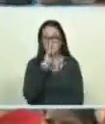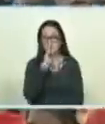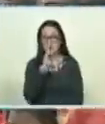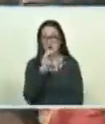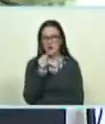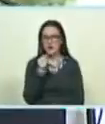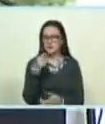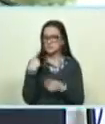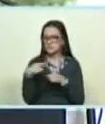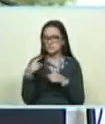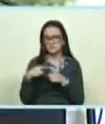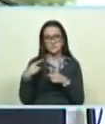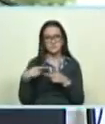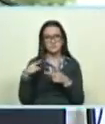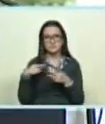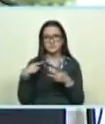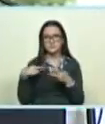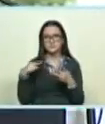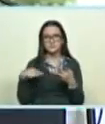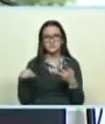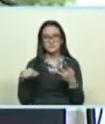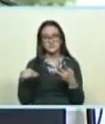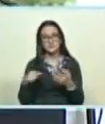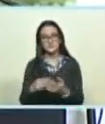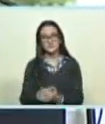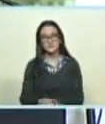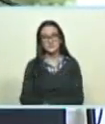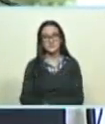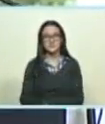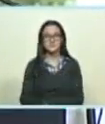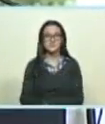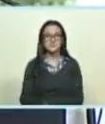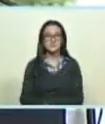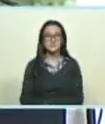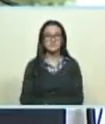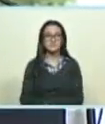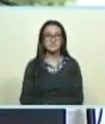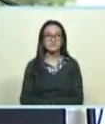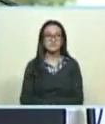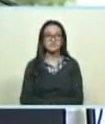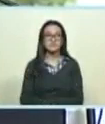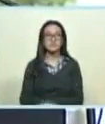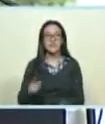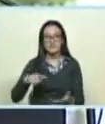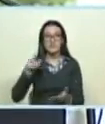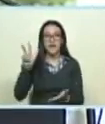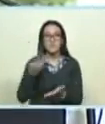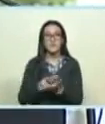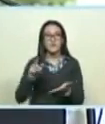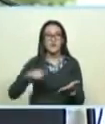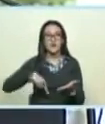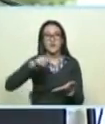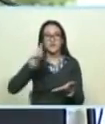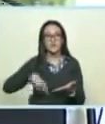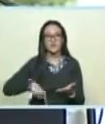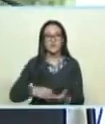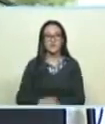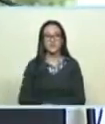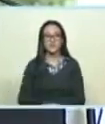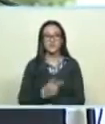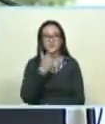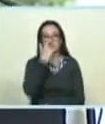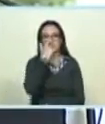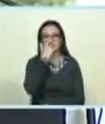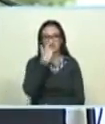becas, etcétera, etcétera, etcétera. Ha aprobado el carnet nacional